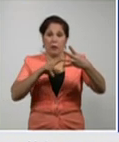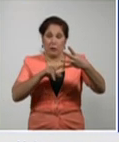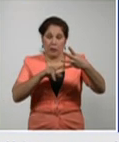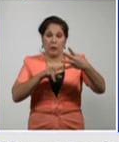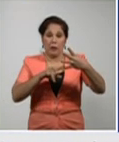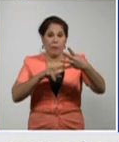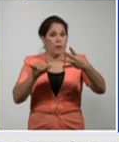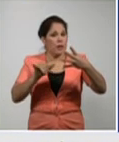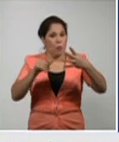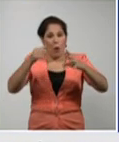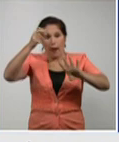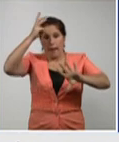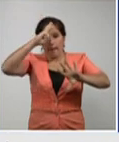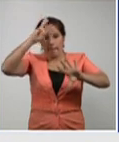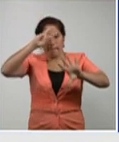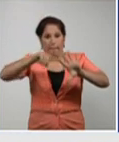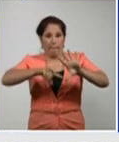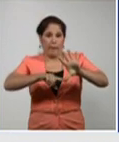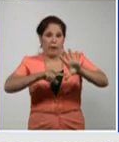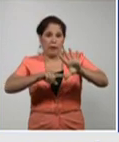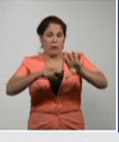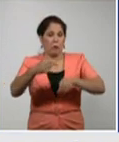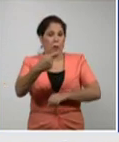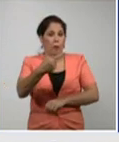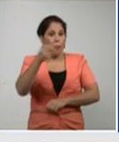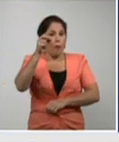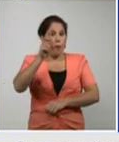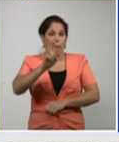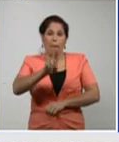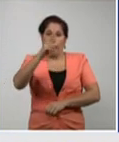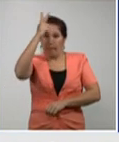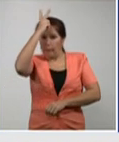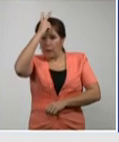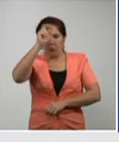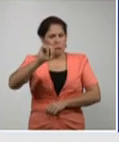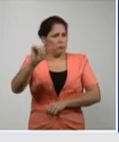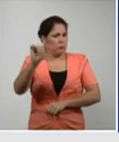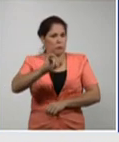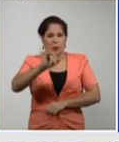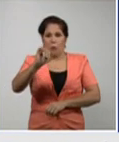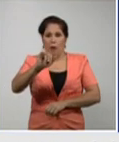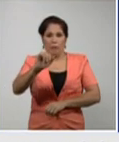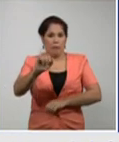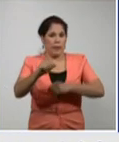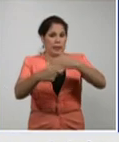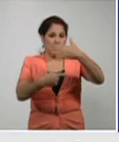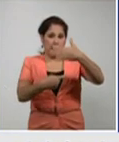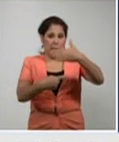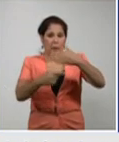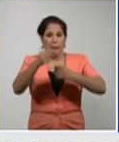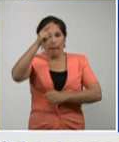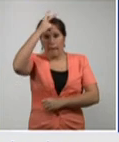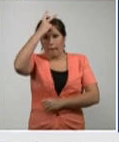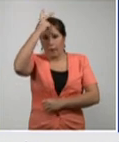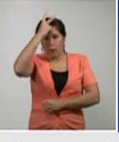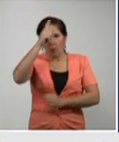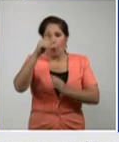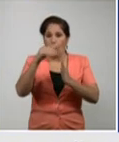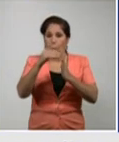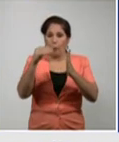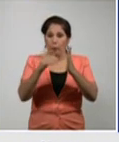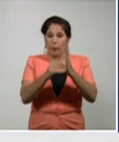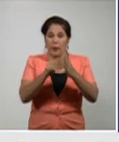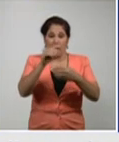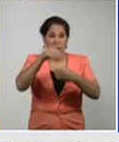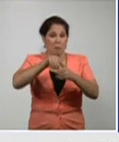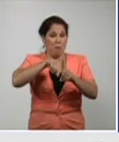que México, igual que Perú, tienen cifras de casos infectados de más de 1 millón de